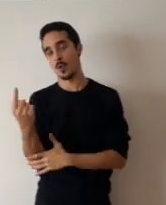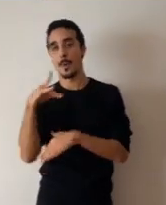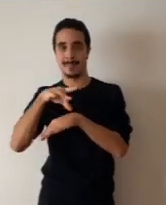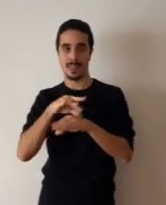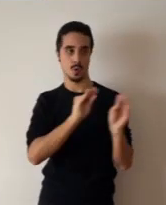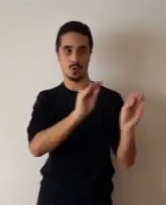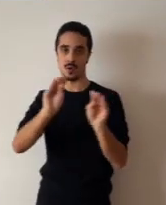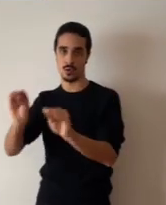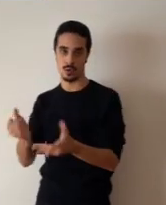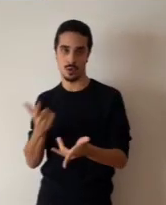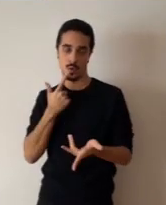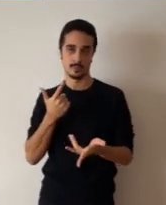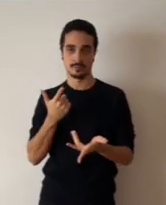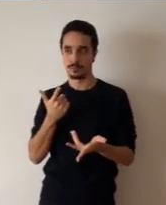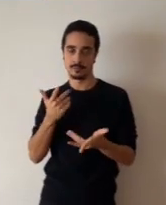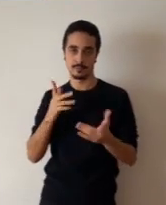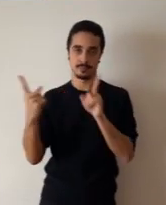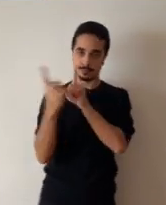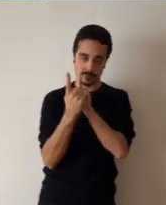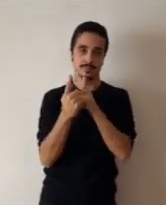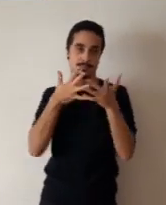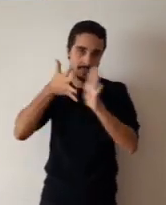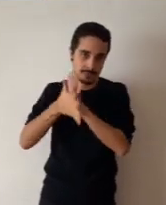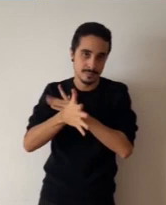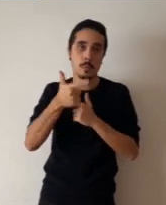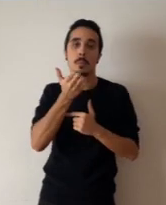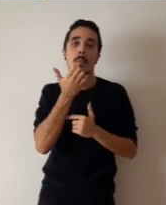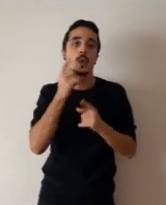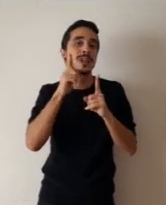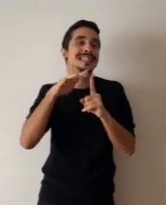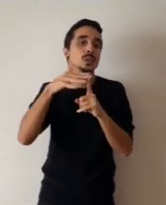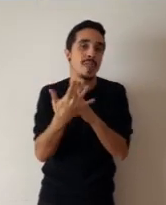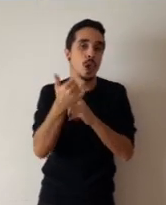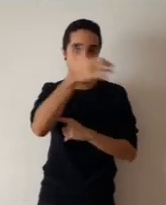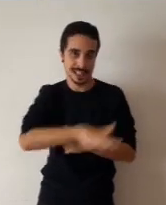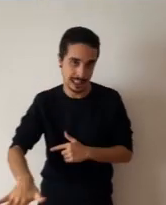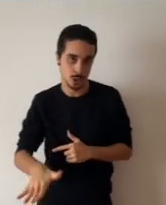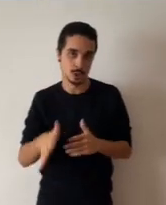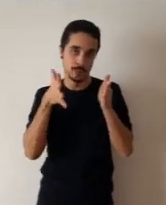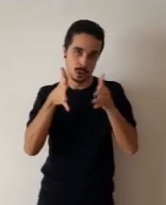cada uno, pues su médico, su pediatra, en el caso de los niños, ¿no?